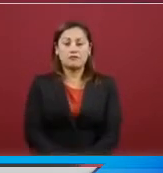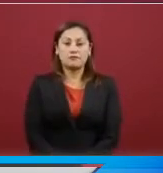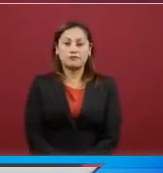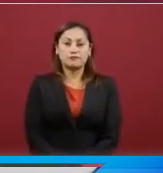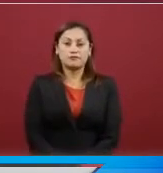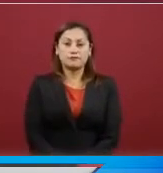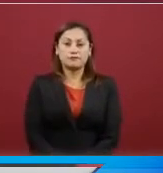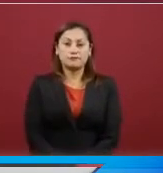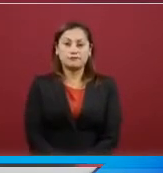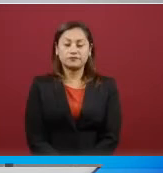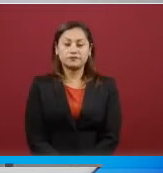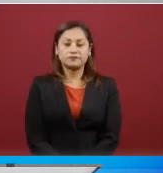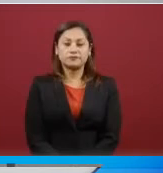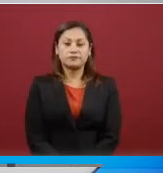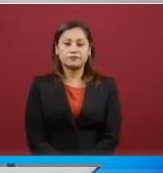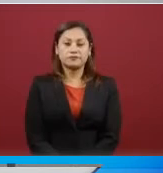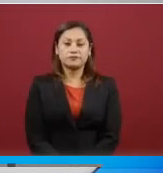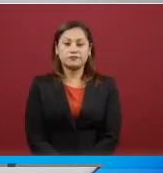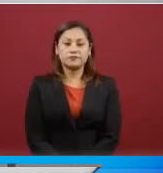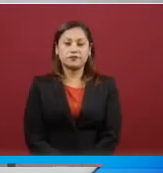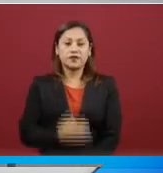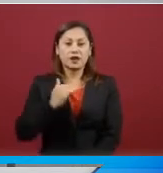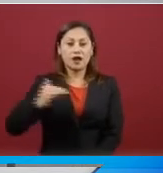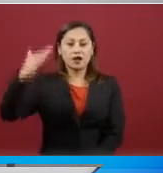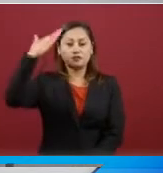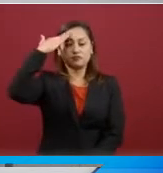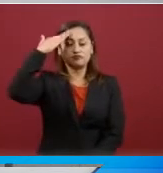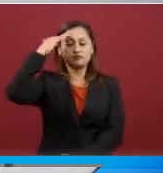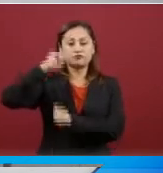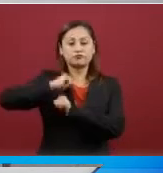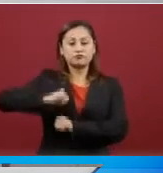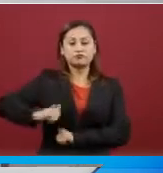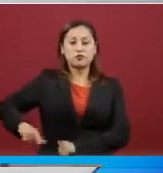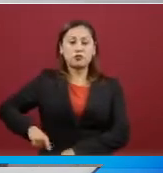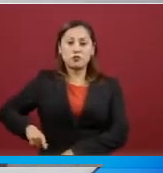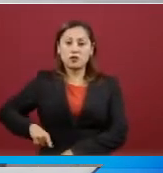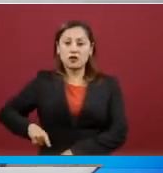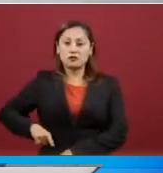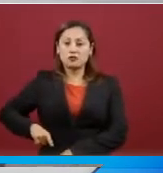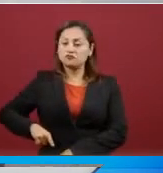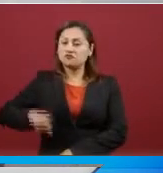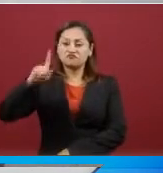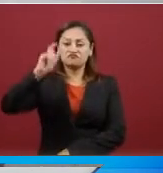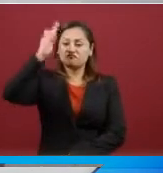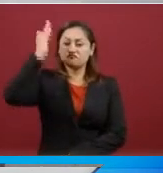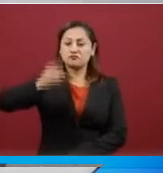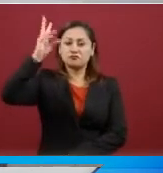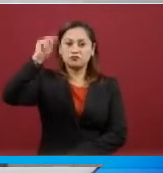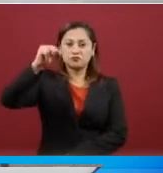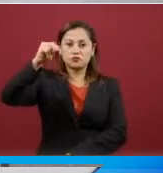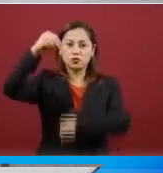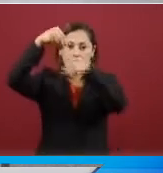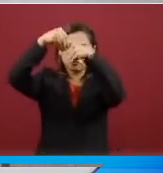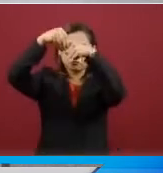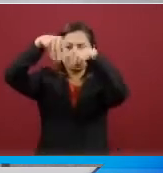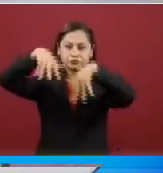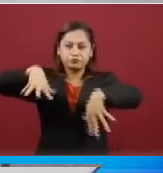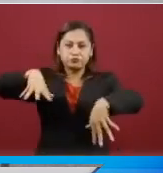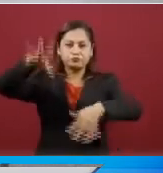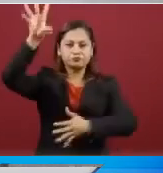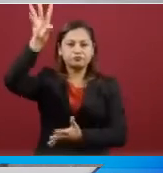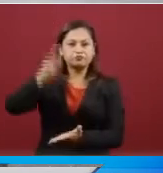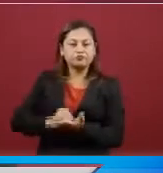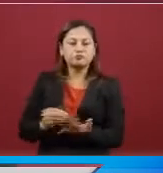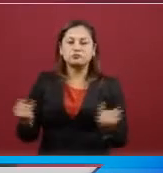país. Destaca el presidente como acto de corrupción la entrega de contratos de gasoductos por una obra con un costo de $1,000 millones y se